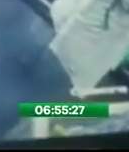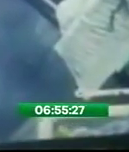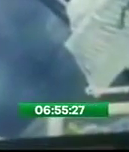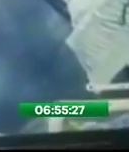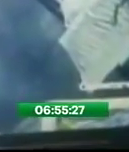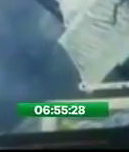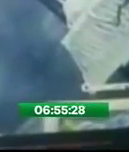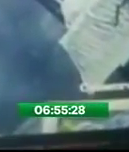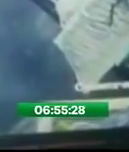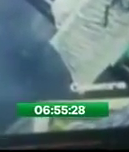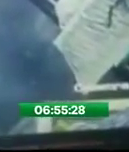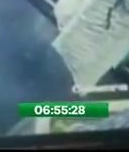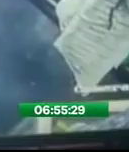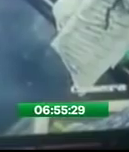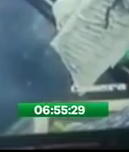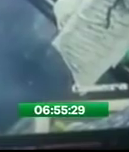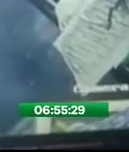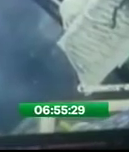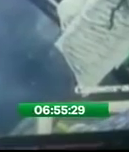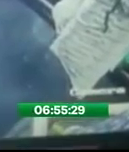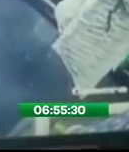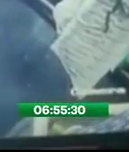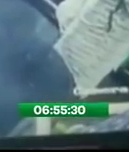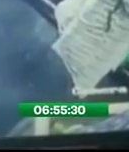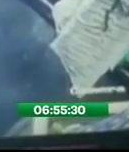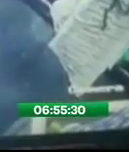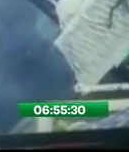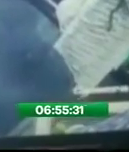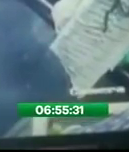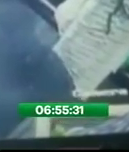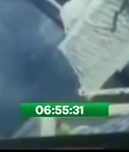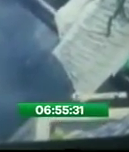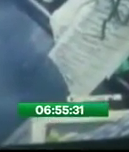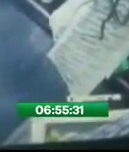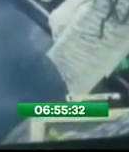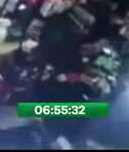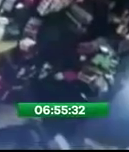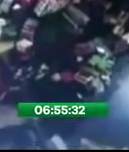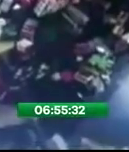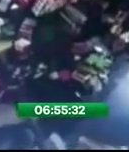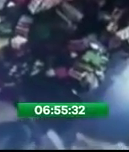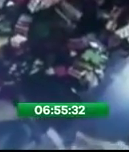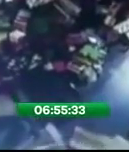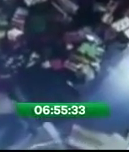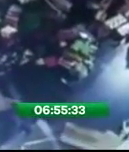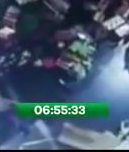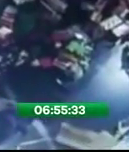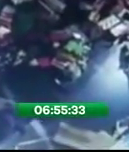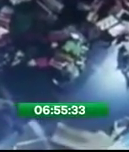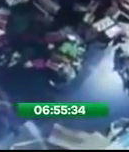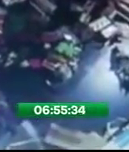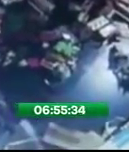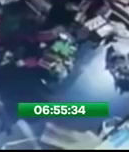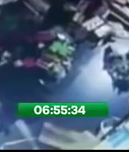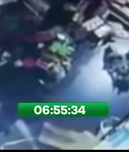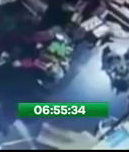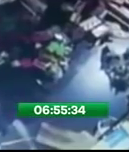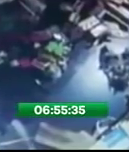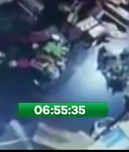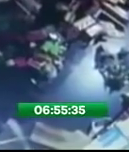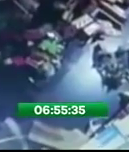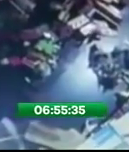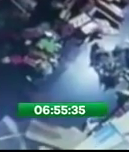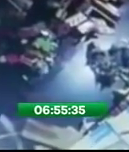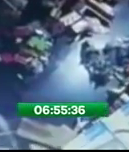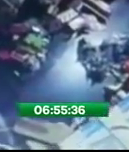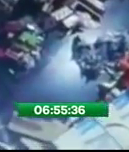cajones. Ahí está el. Tiene la actitud de la rata, ¿no? Sí. Una rata entra a los cajones, te escarba todo.